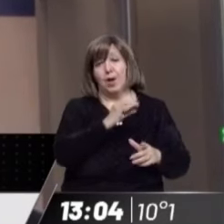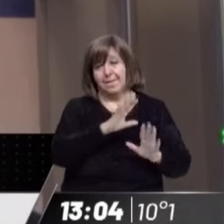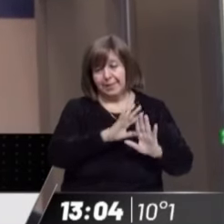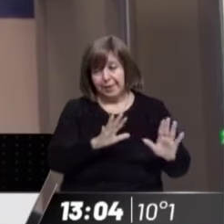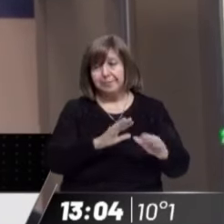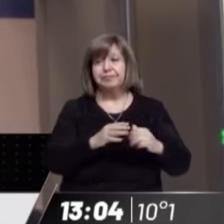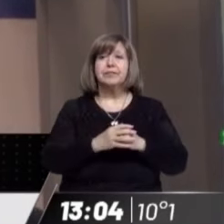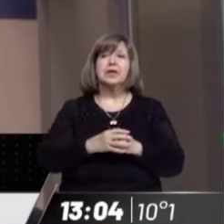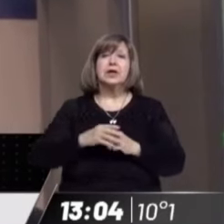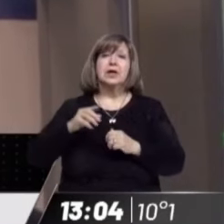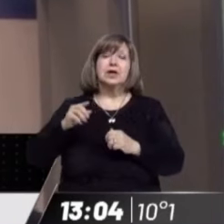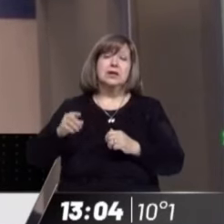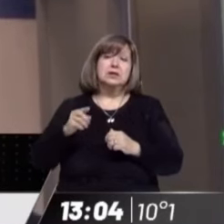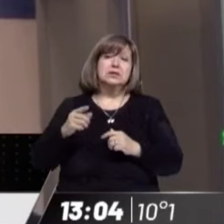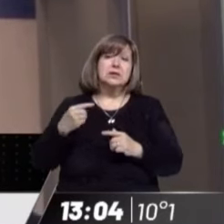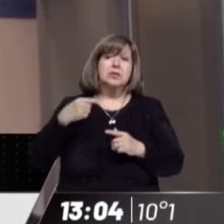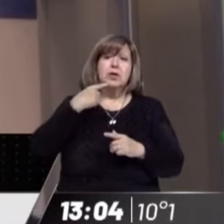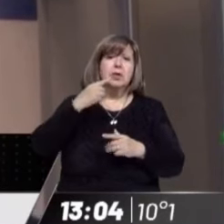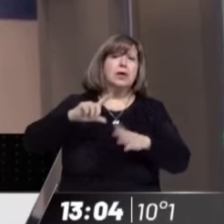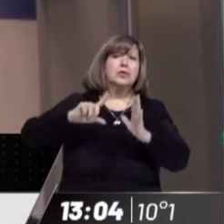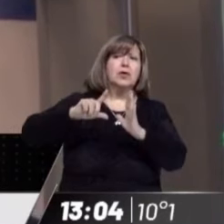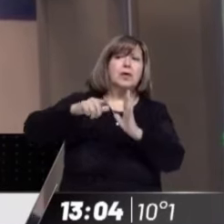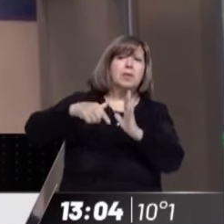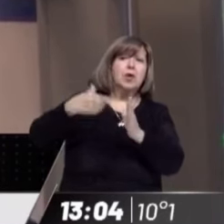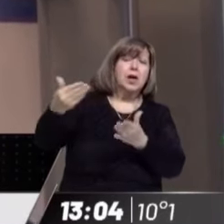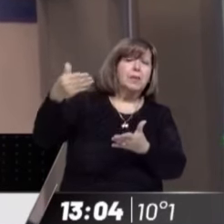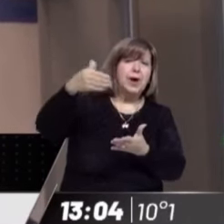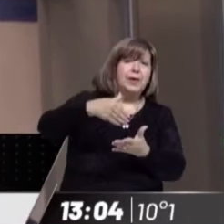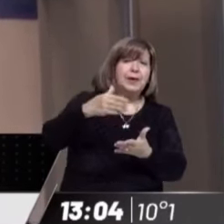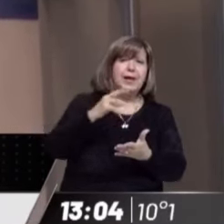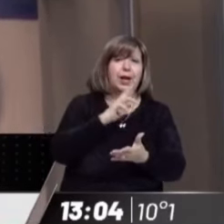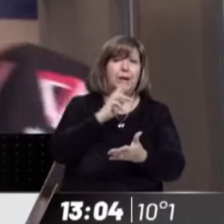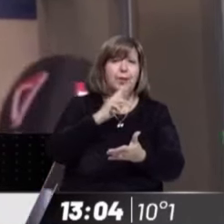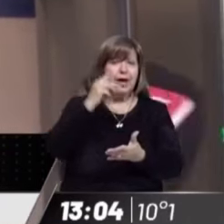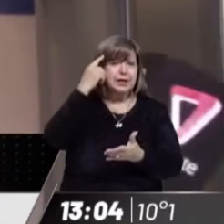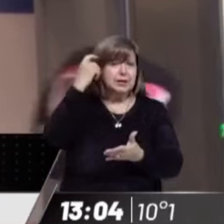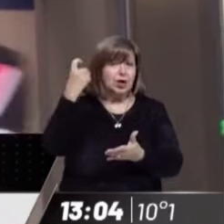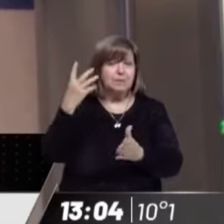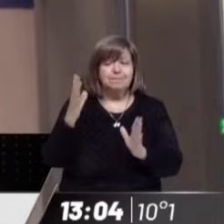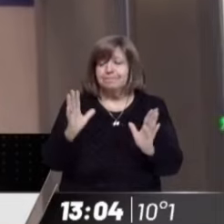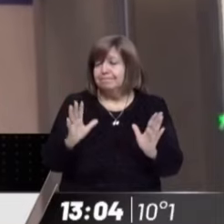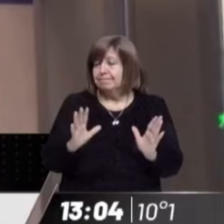Ojalá que se presente para el descubrimiento de la verdad, que es lo que todos queremos. Doctor, muchísimas gracias. No,